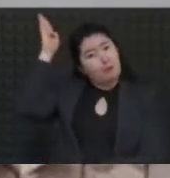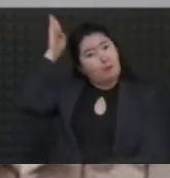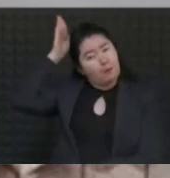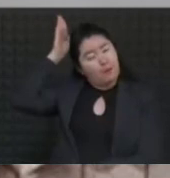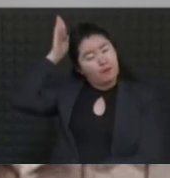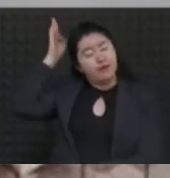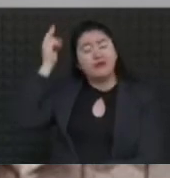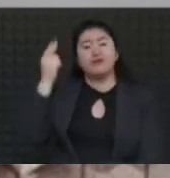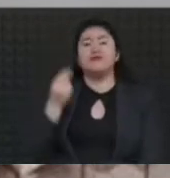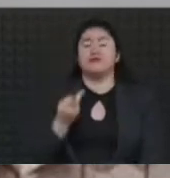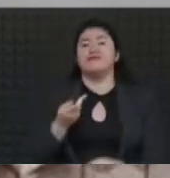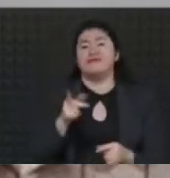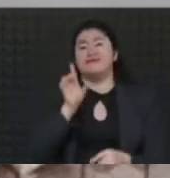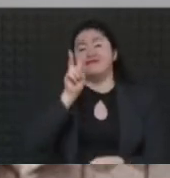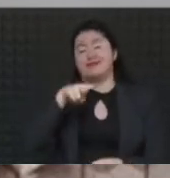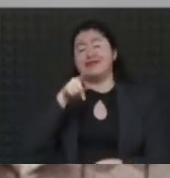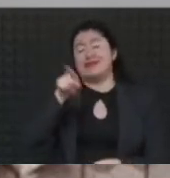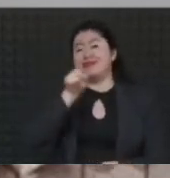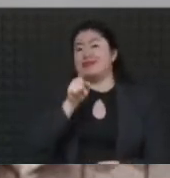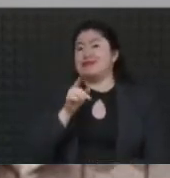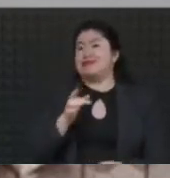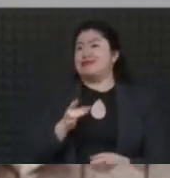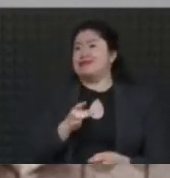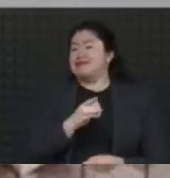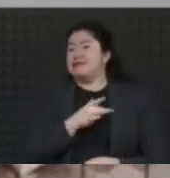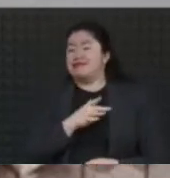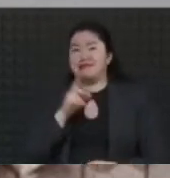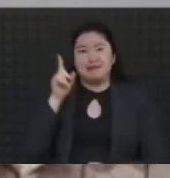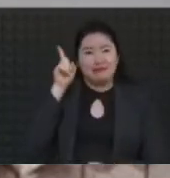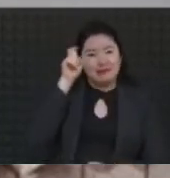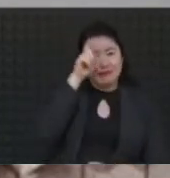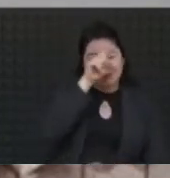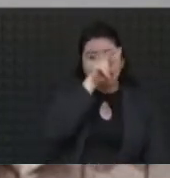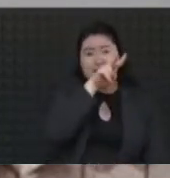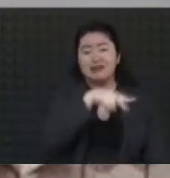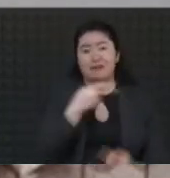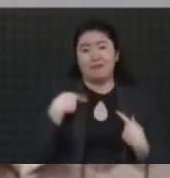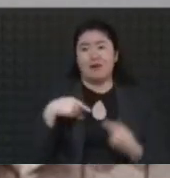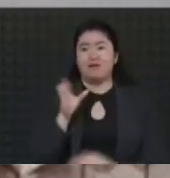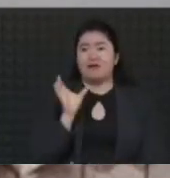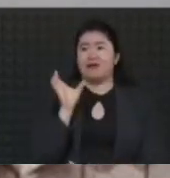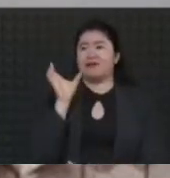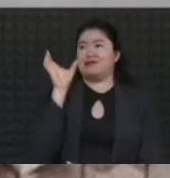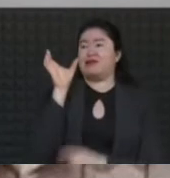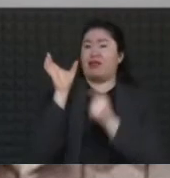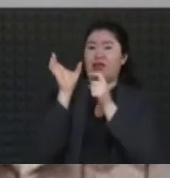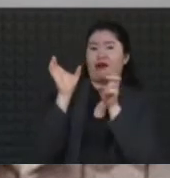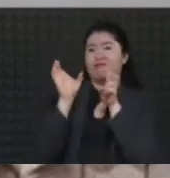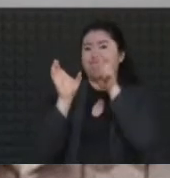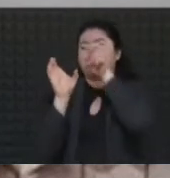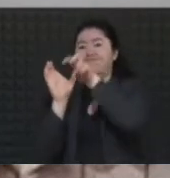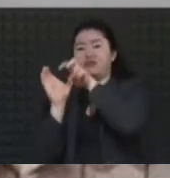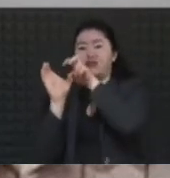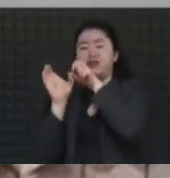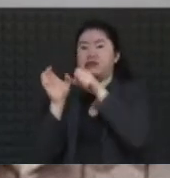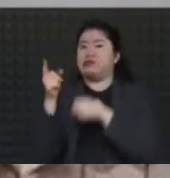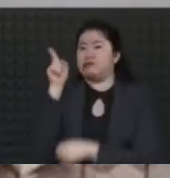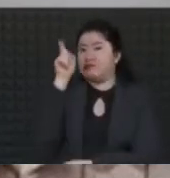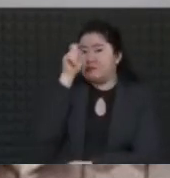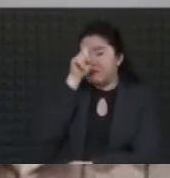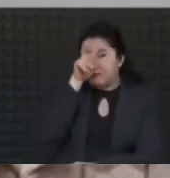necesario. Pasaron un momento difícil quien estuvo en las cabinas y pues nuestro agradecimiento por